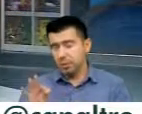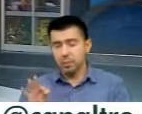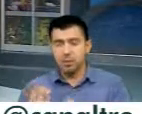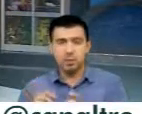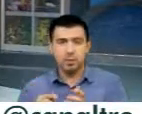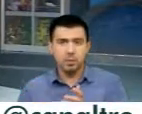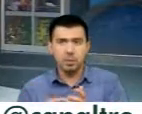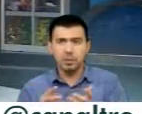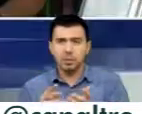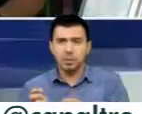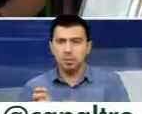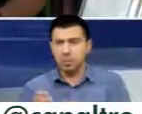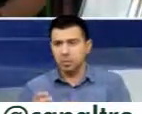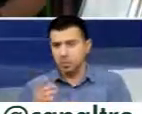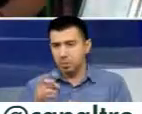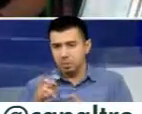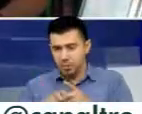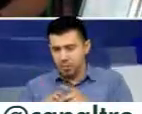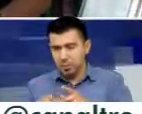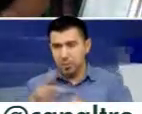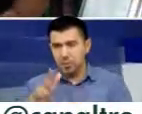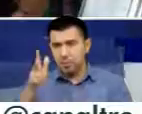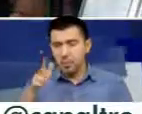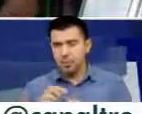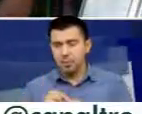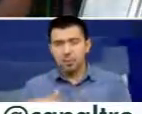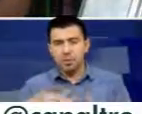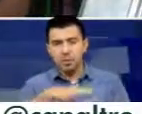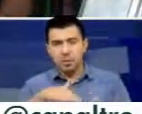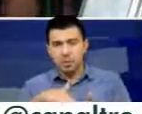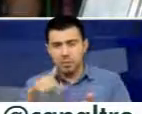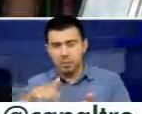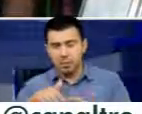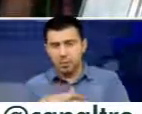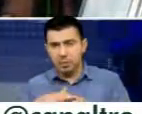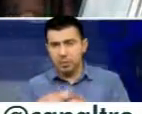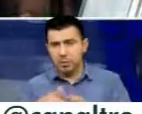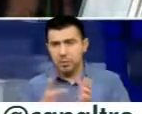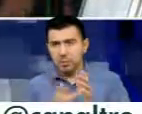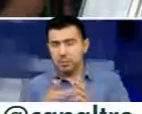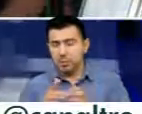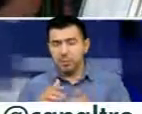163.380 viajeros los que se han transportado en el departamento de Santander. Se espera que en horas de la tarde y el día